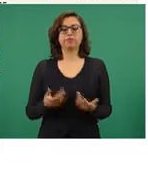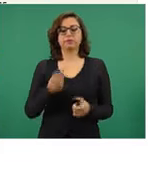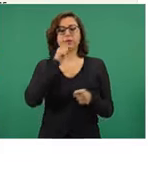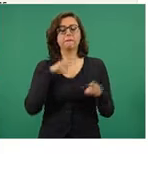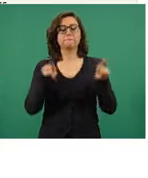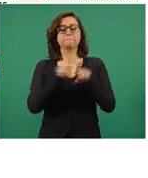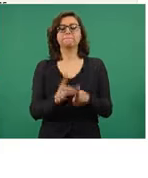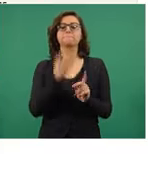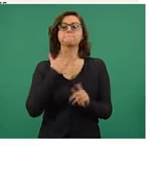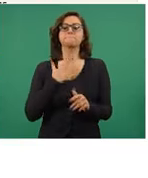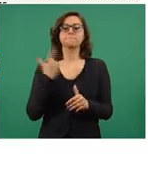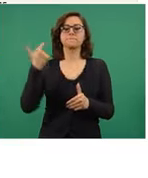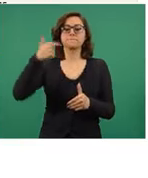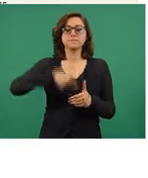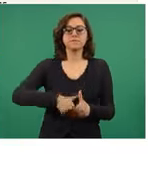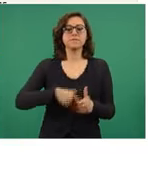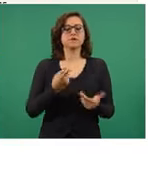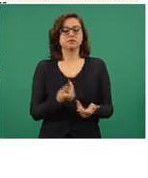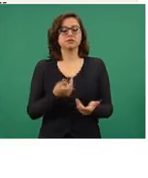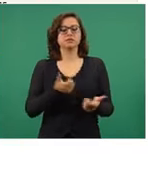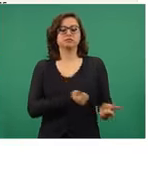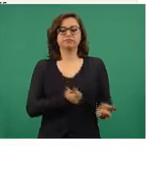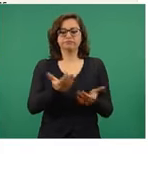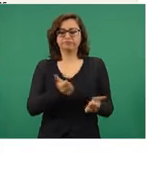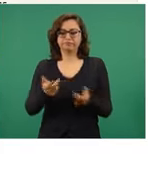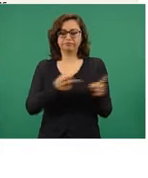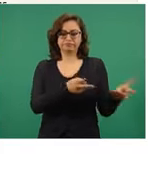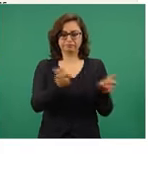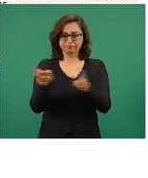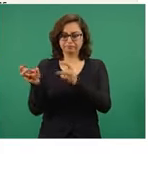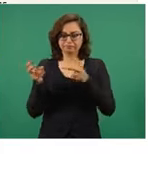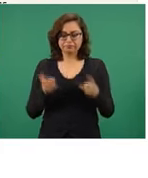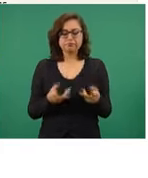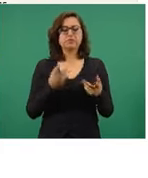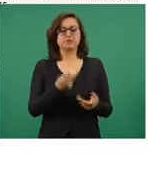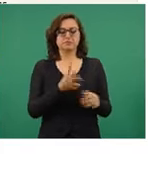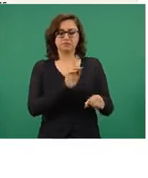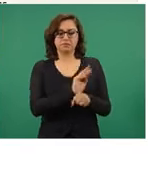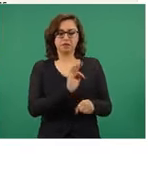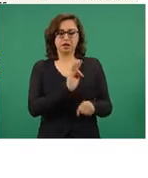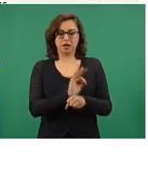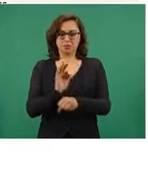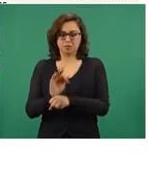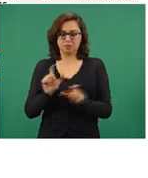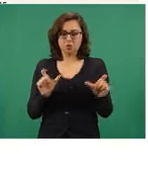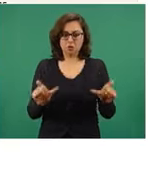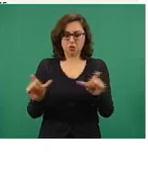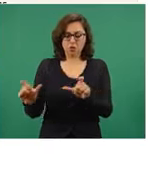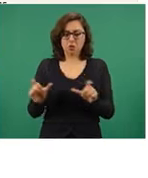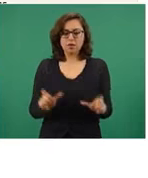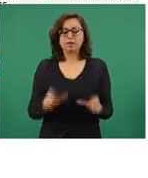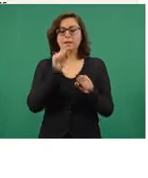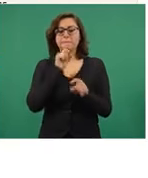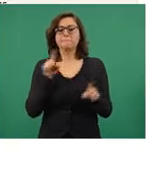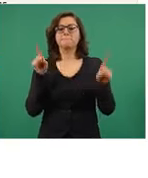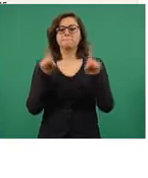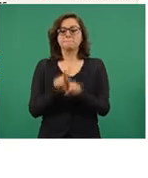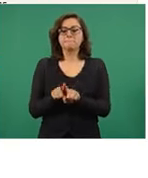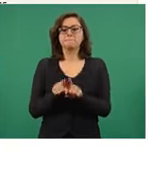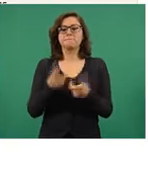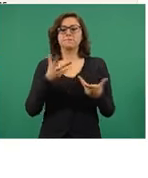con 3.275 elementos, la atención a desastres, 5.157, la